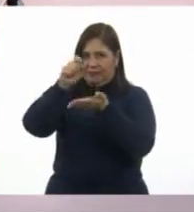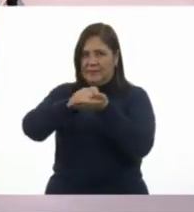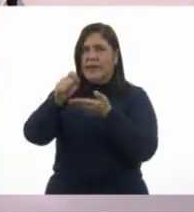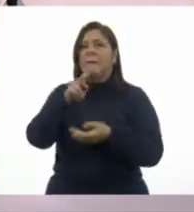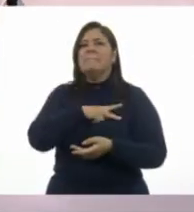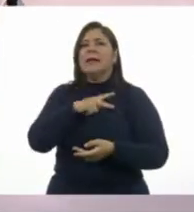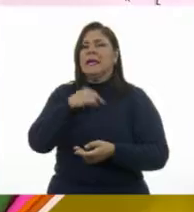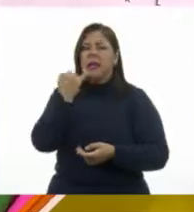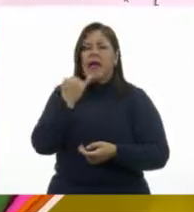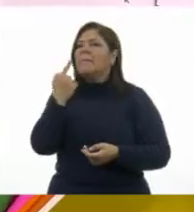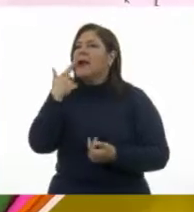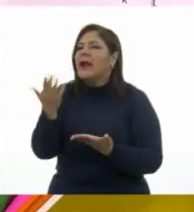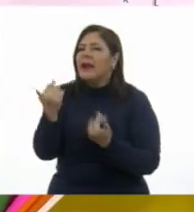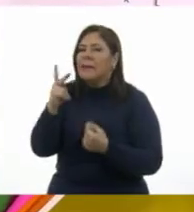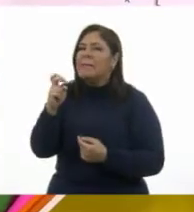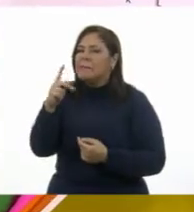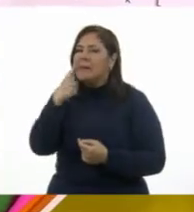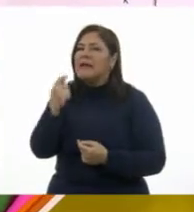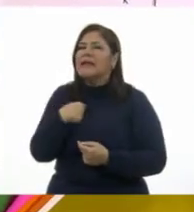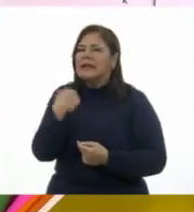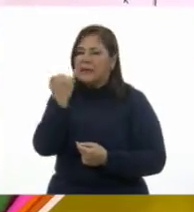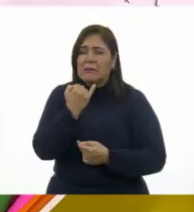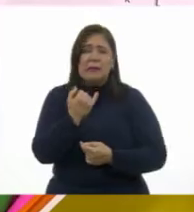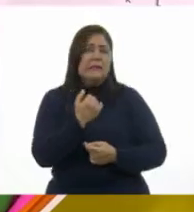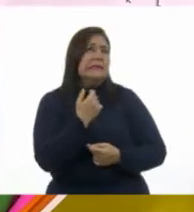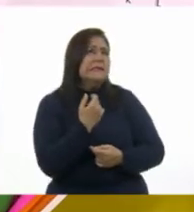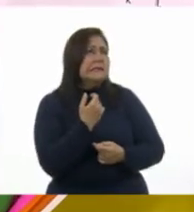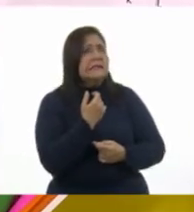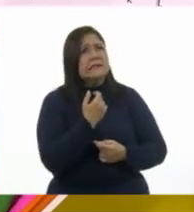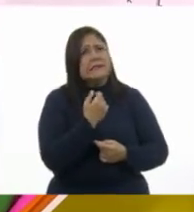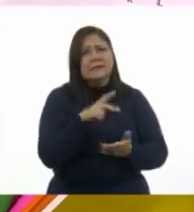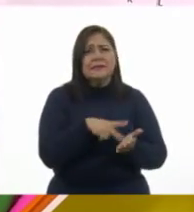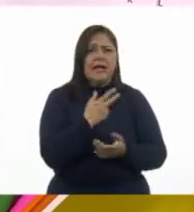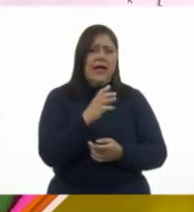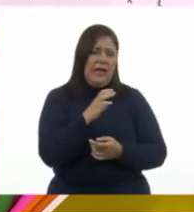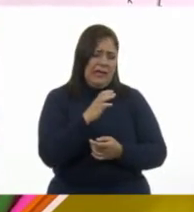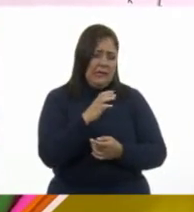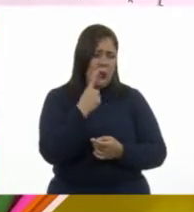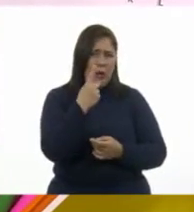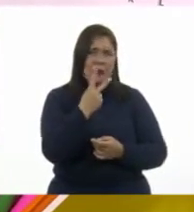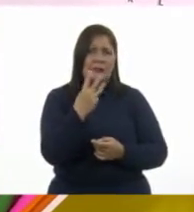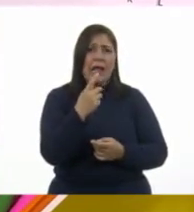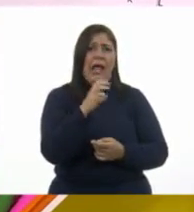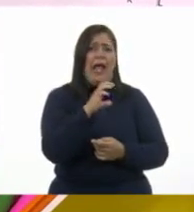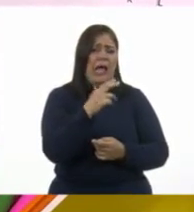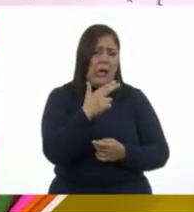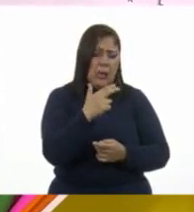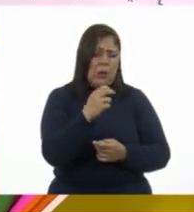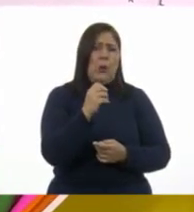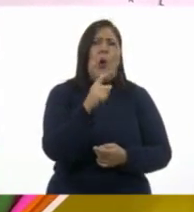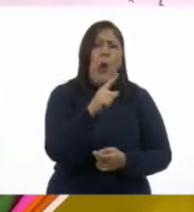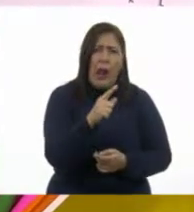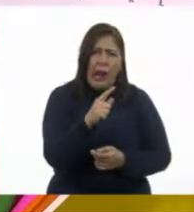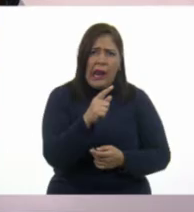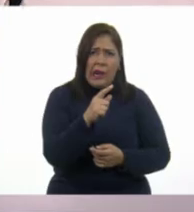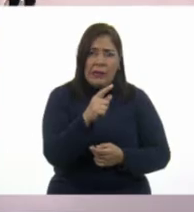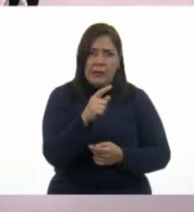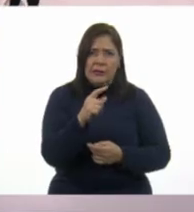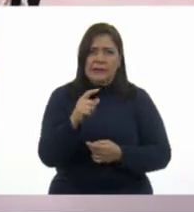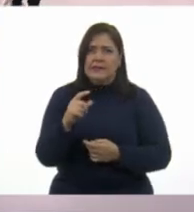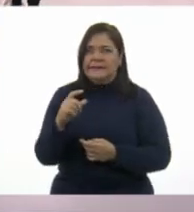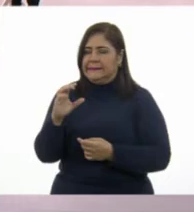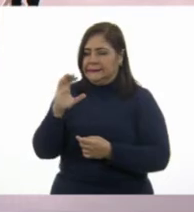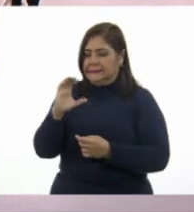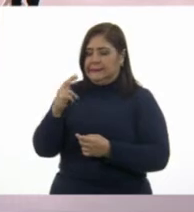lengua hablo? Ay, va una vez más. Ayúdenme en casa. Una, dos, tres. Chol.